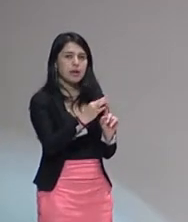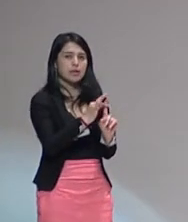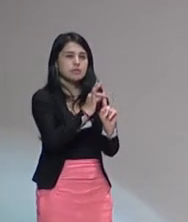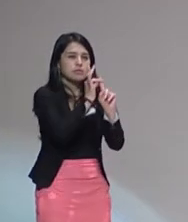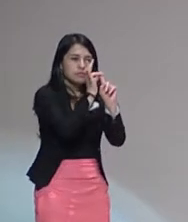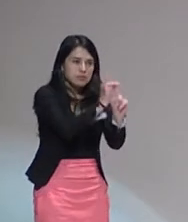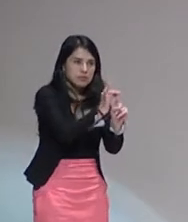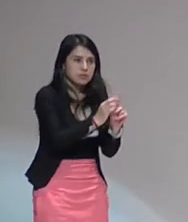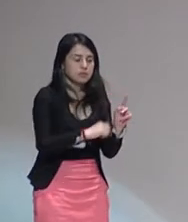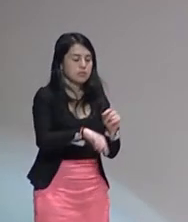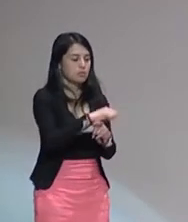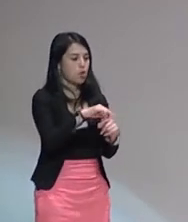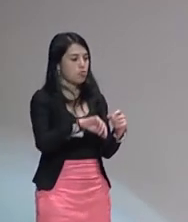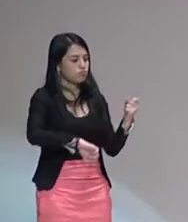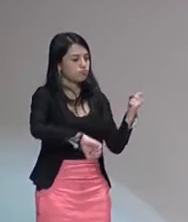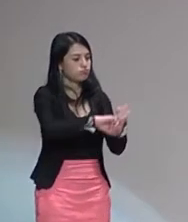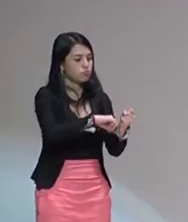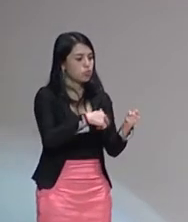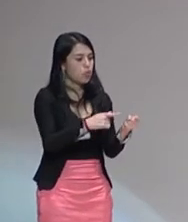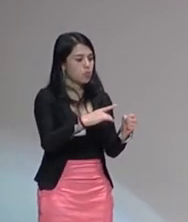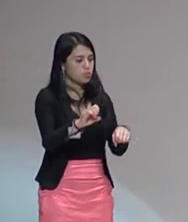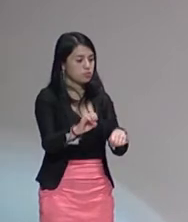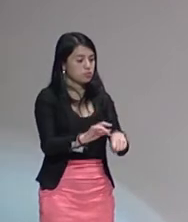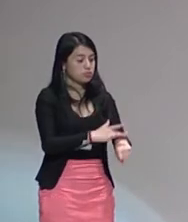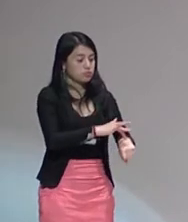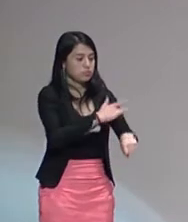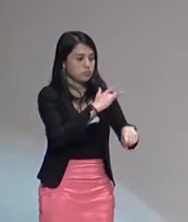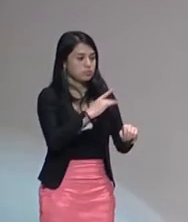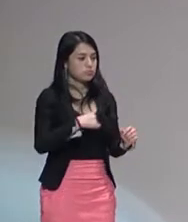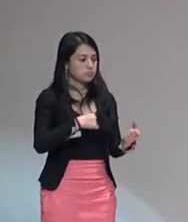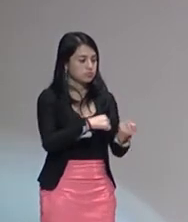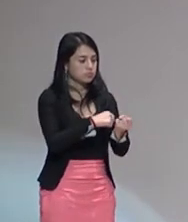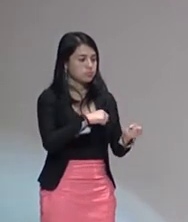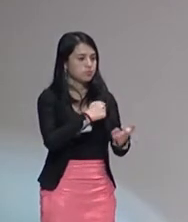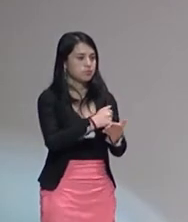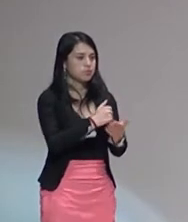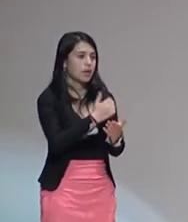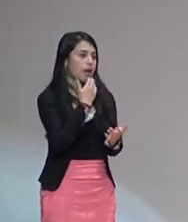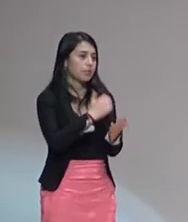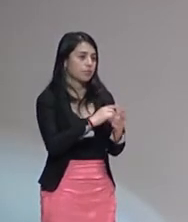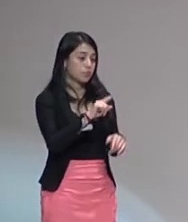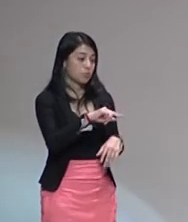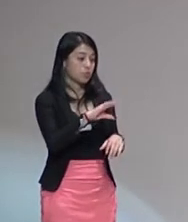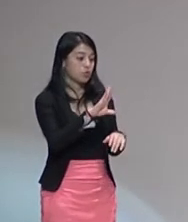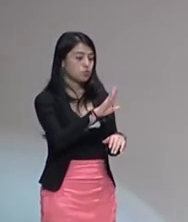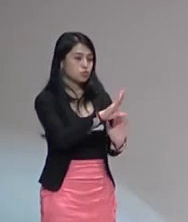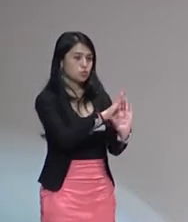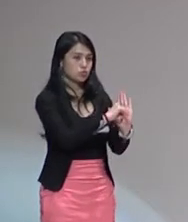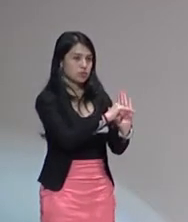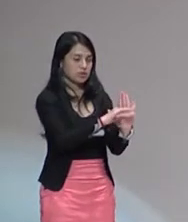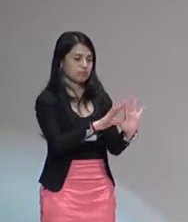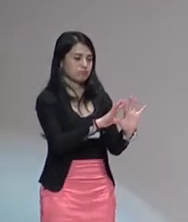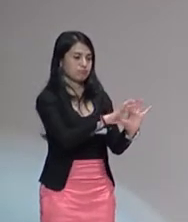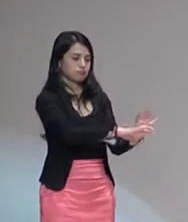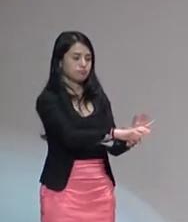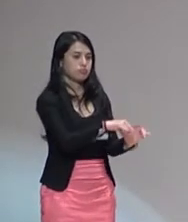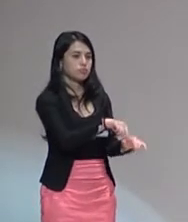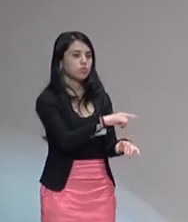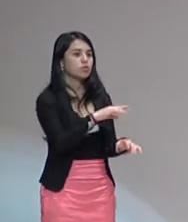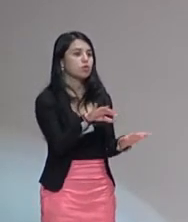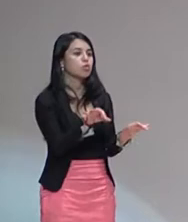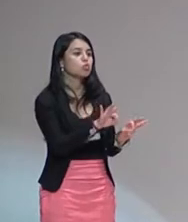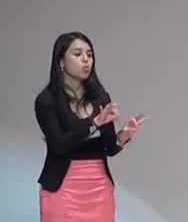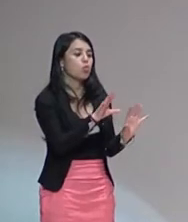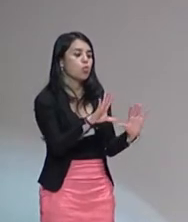para precisamente trabajar con esa parte de la sensibilidad. Y al departamento de ciencias sociales lo llamamos el núcleo